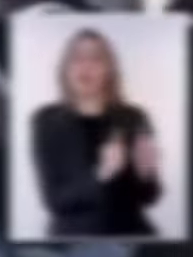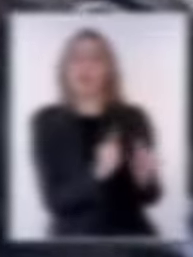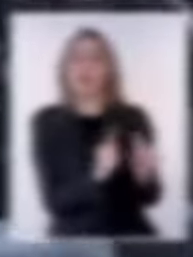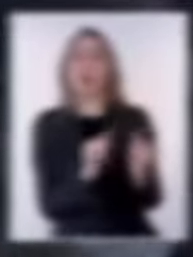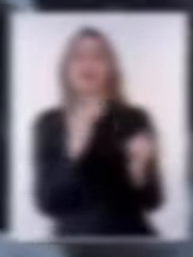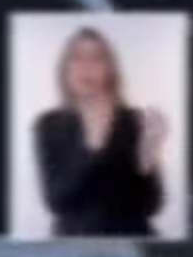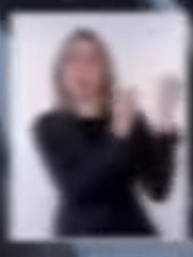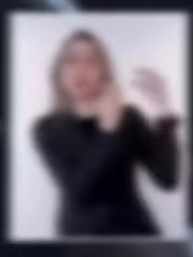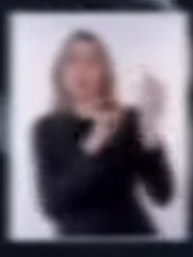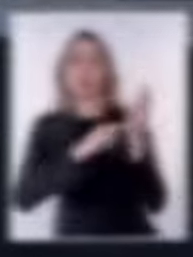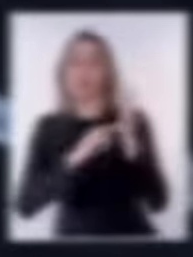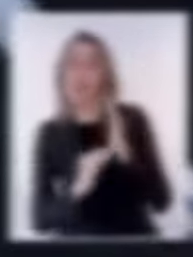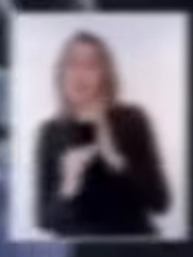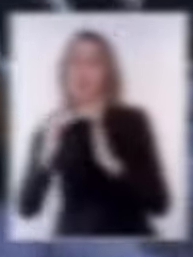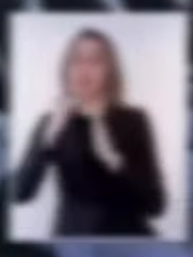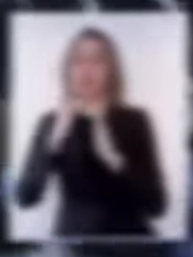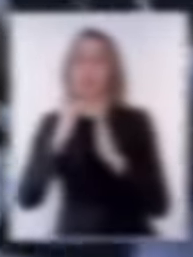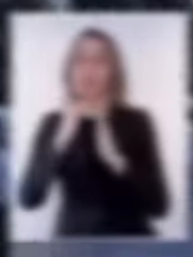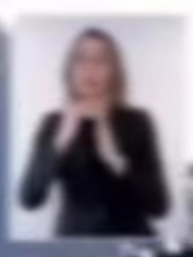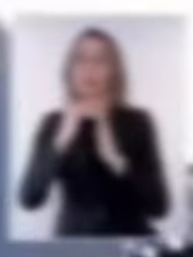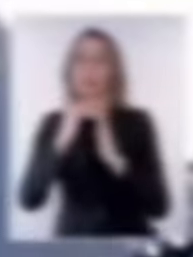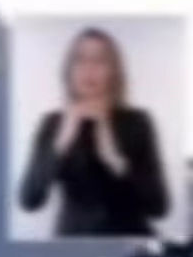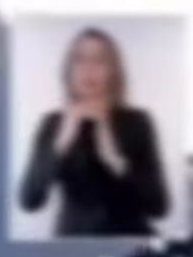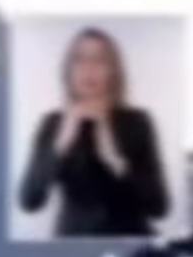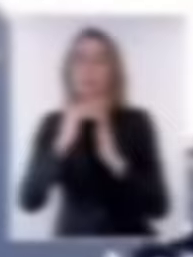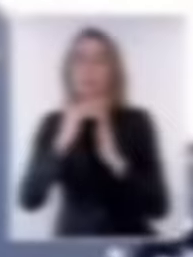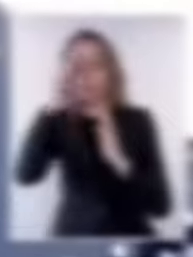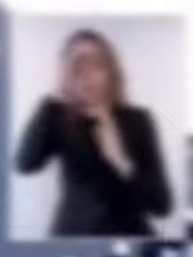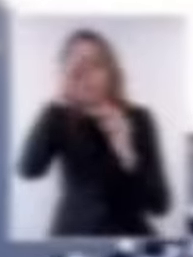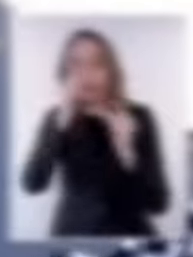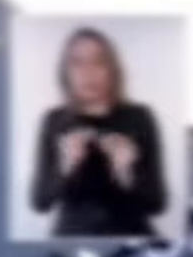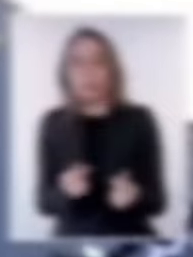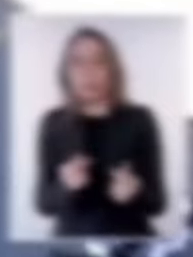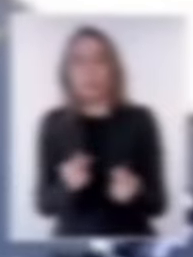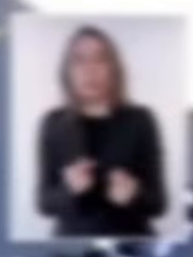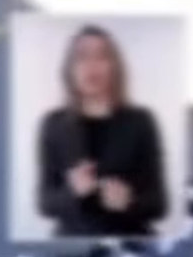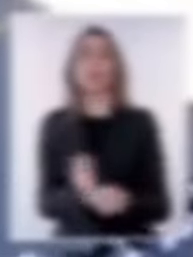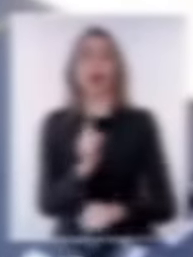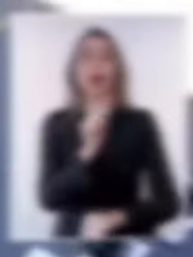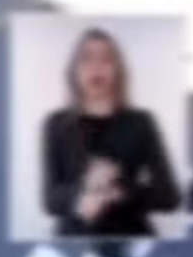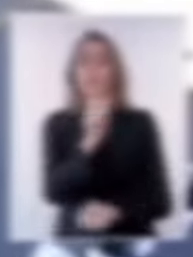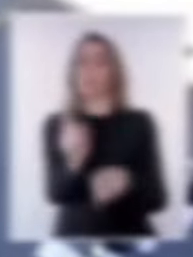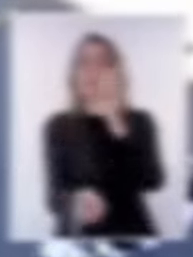y tecnológica y con altas cualidades de mando y liderazgo.